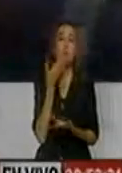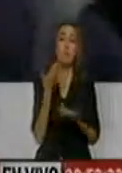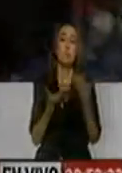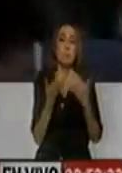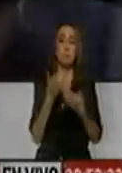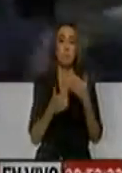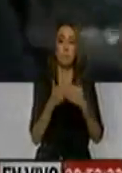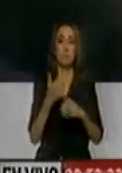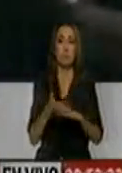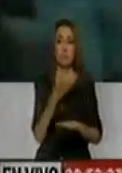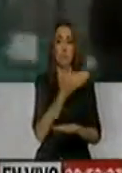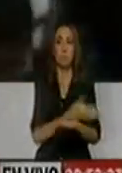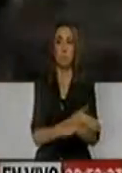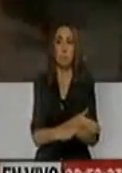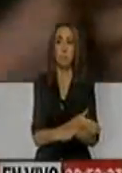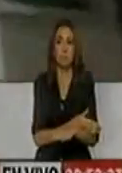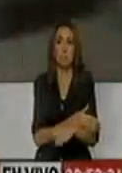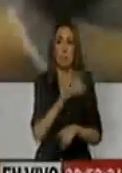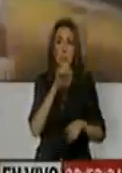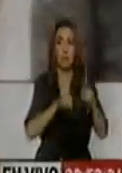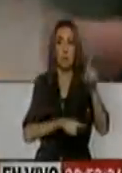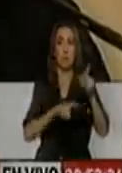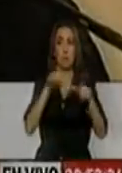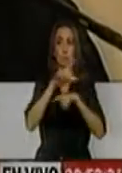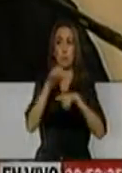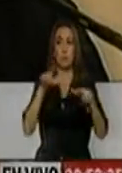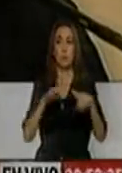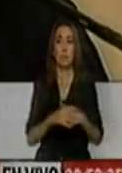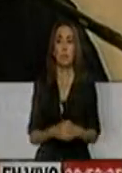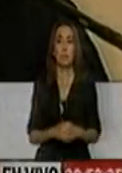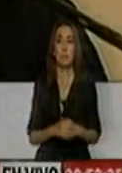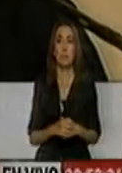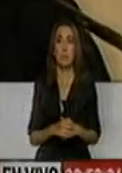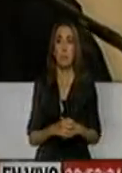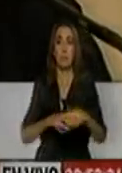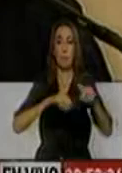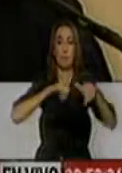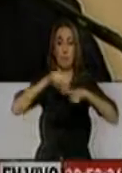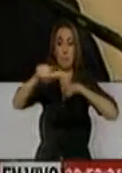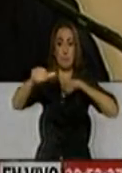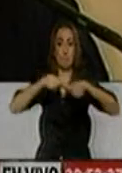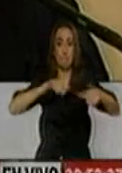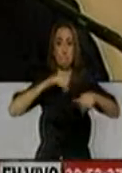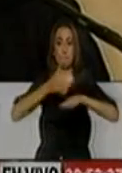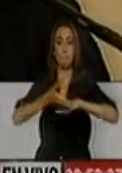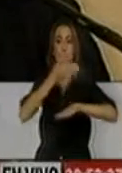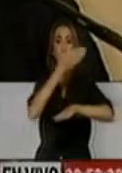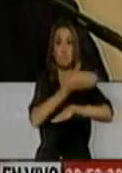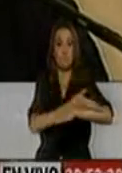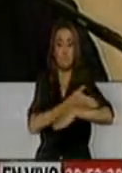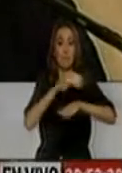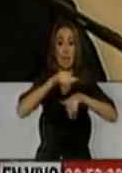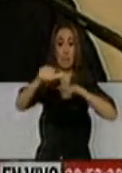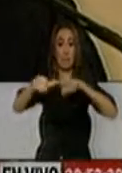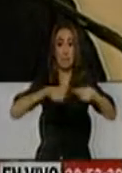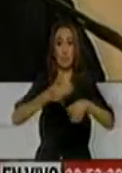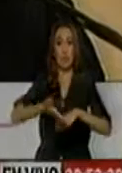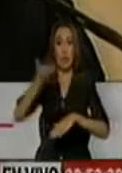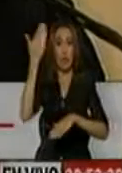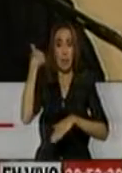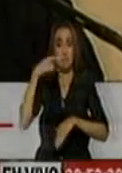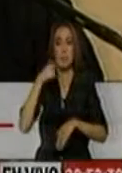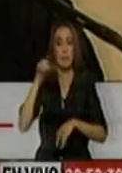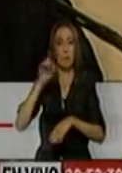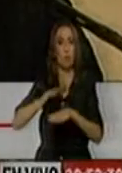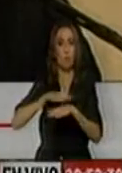desmanes provocados en días pasados en varias protestas. La administración anterior fue la responsable de este desfase y por